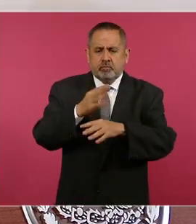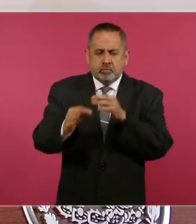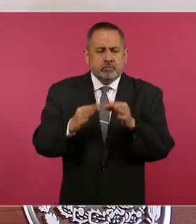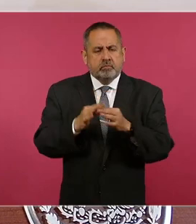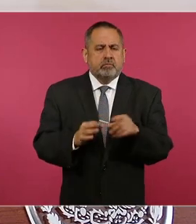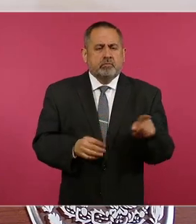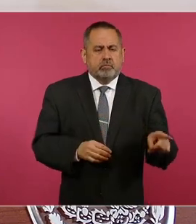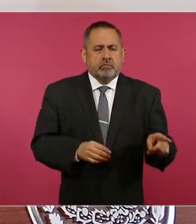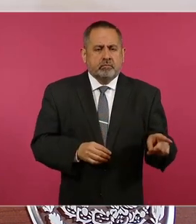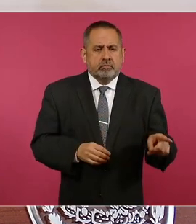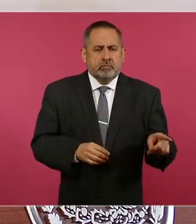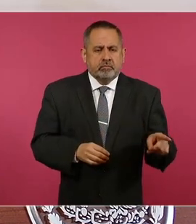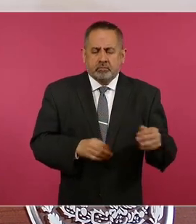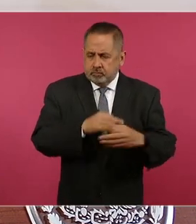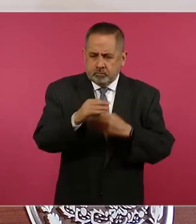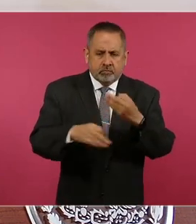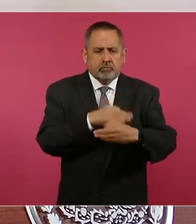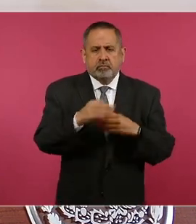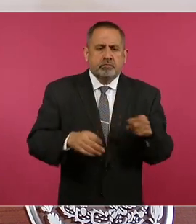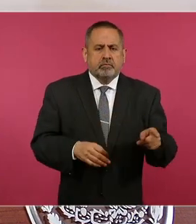todos